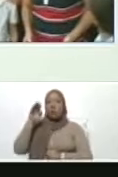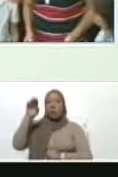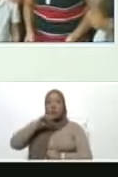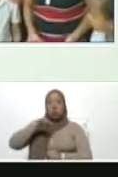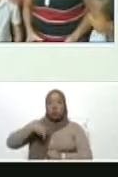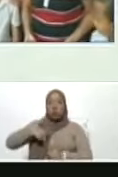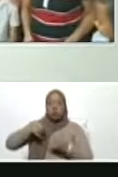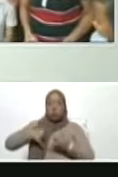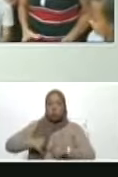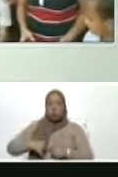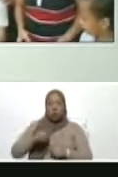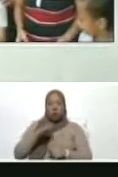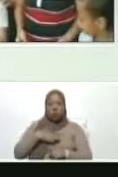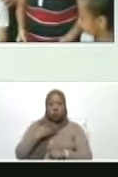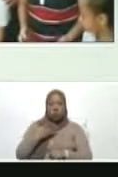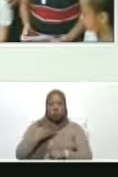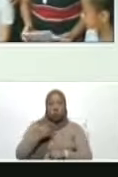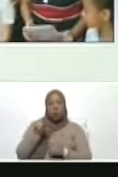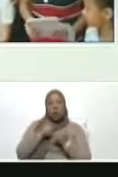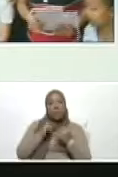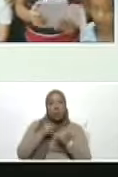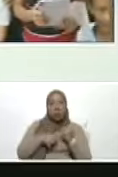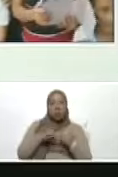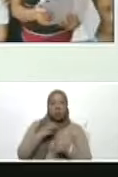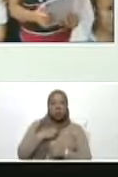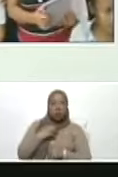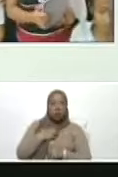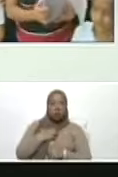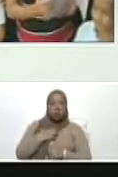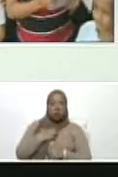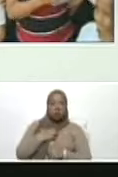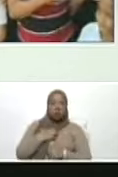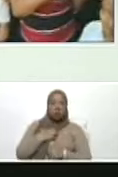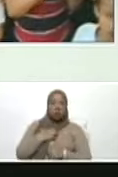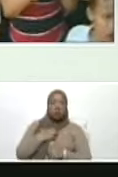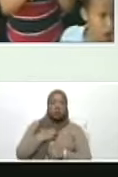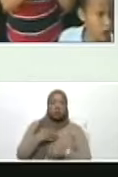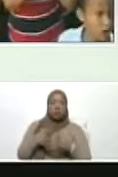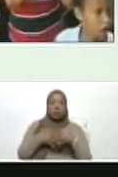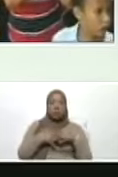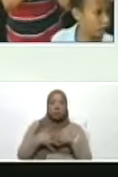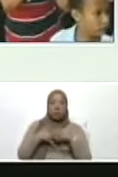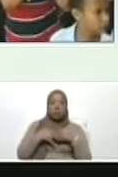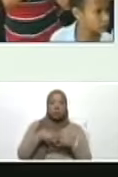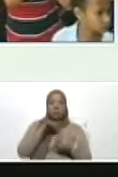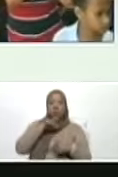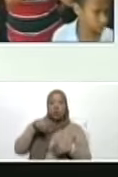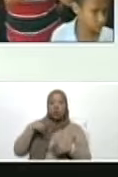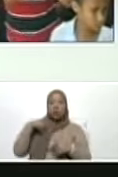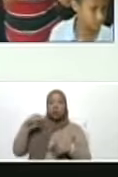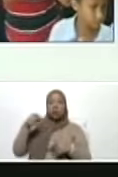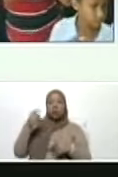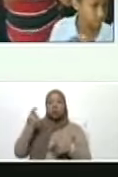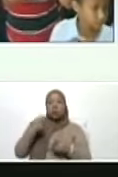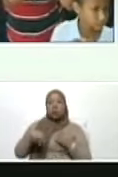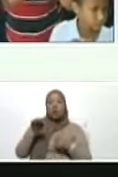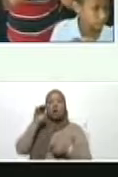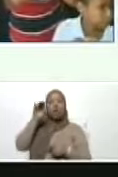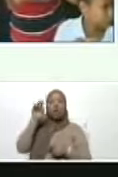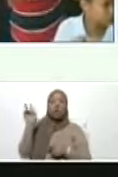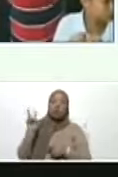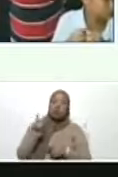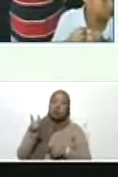hijos los patarucos? ¿Los apellidos? ¿Va a venir el imperio gringo, Biden, a garantizar el futuro a